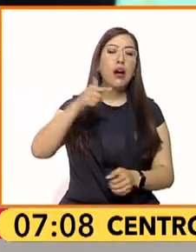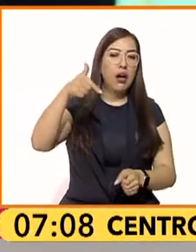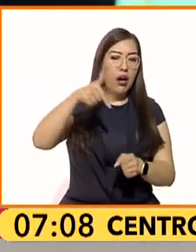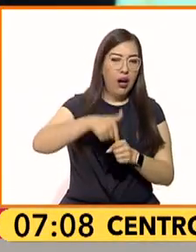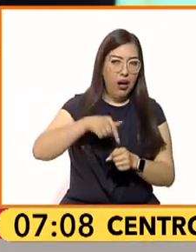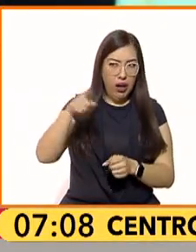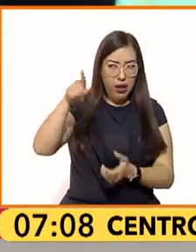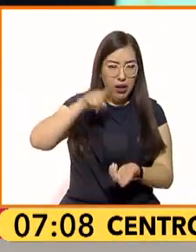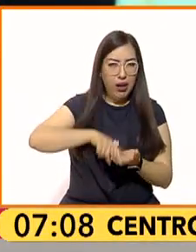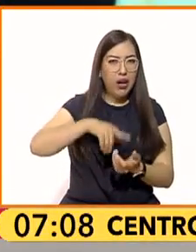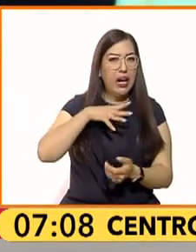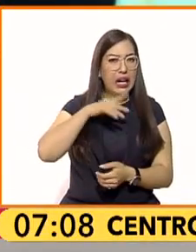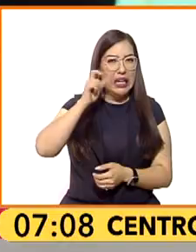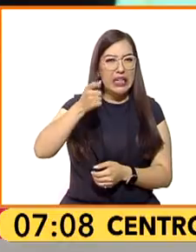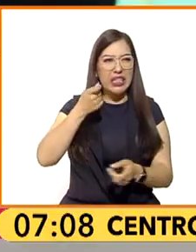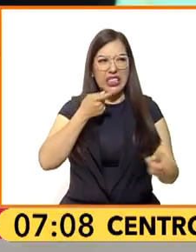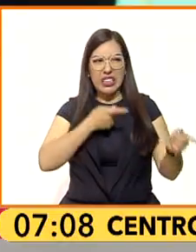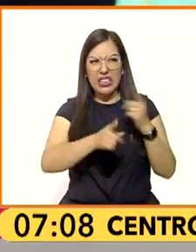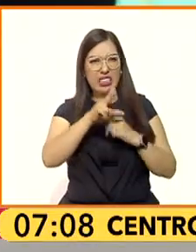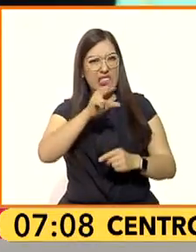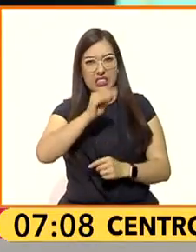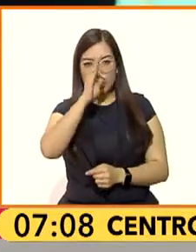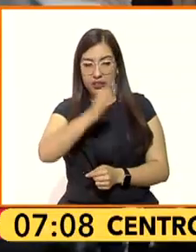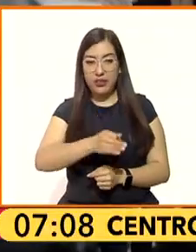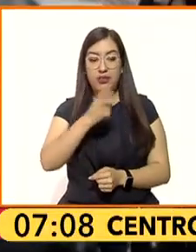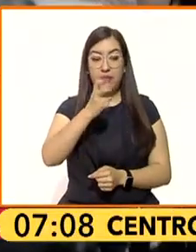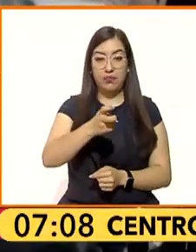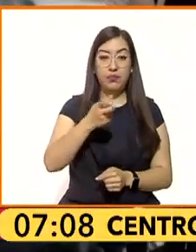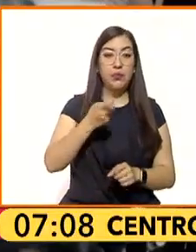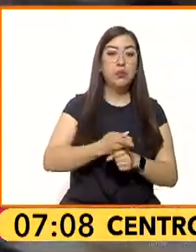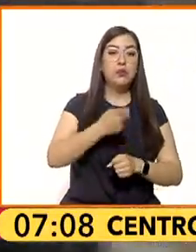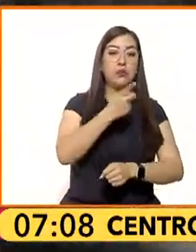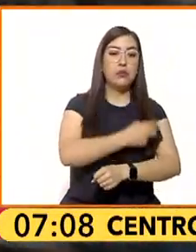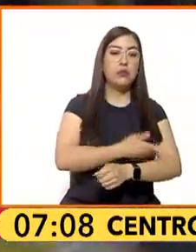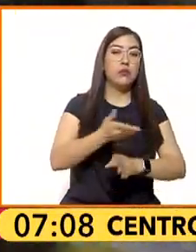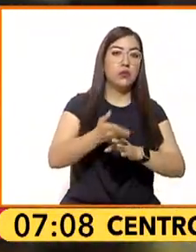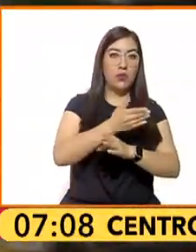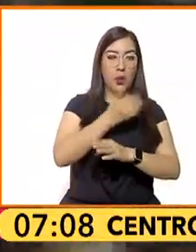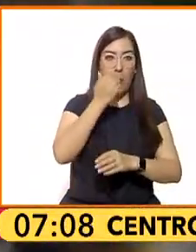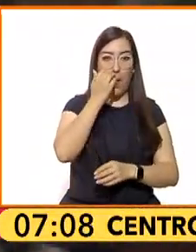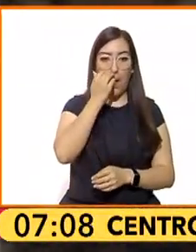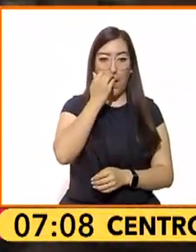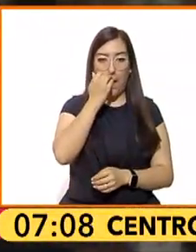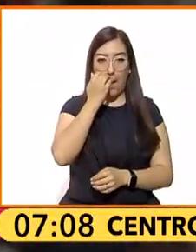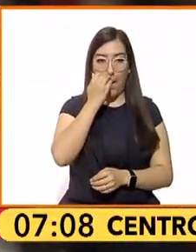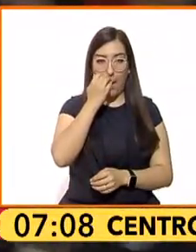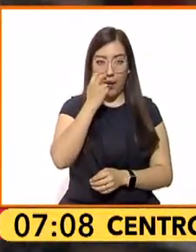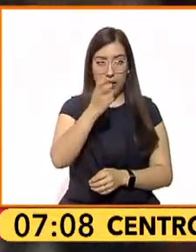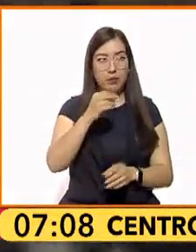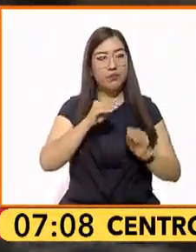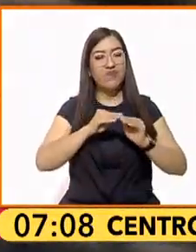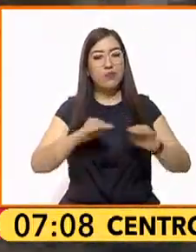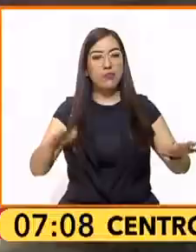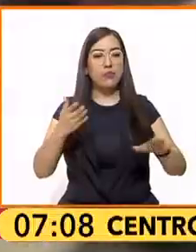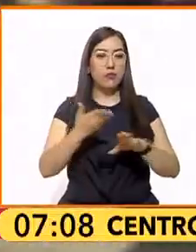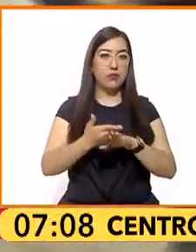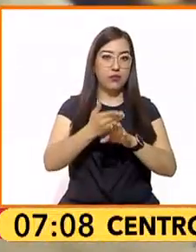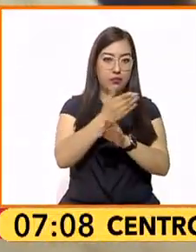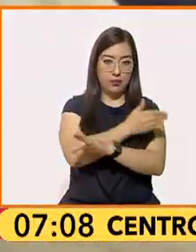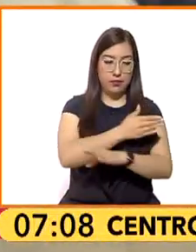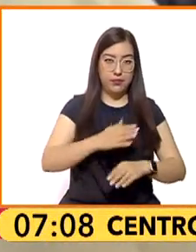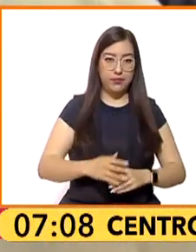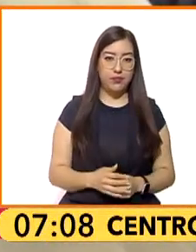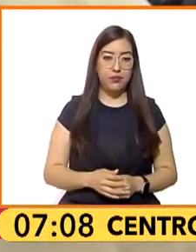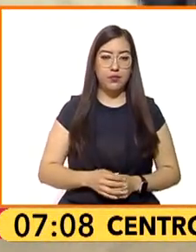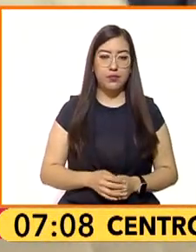petrolero estuvo en contra de esa encíclica desde antes que saliera. La publican antes, es decir, se la